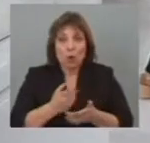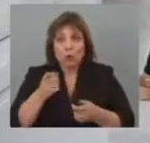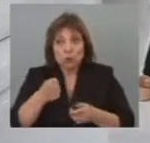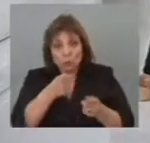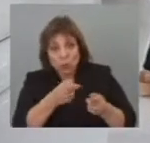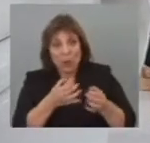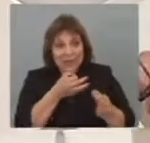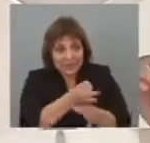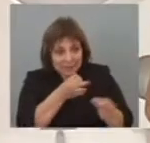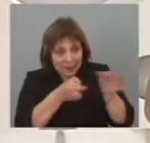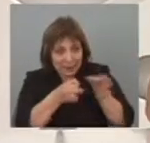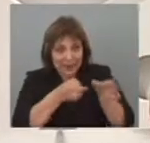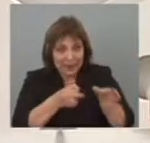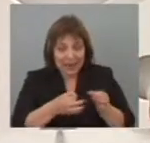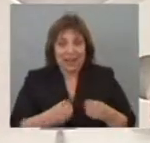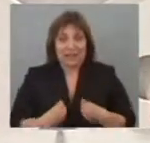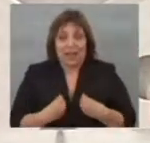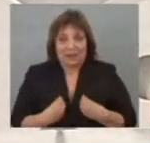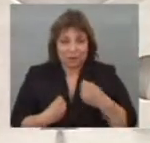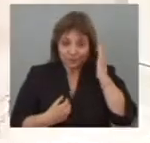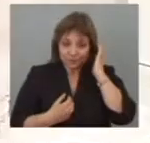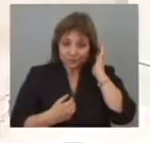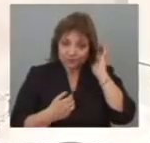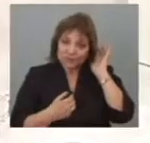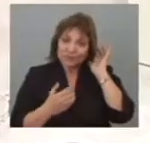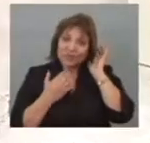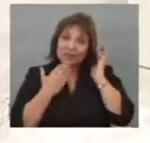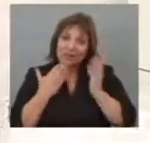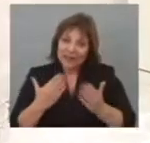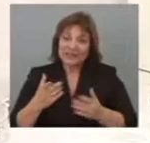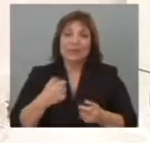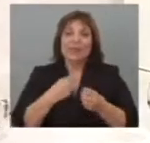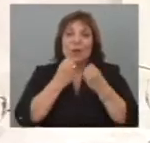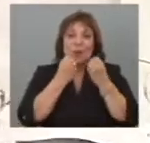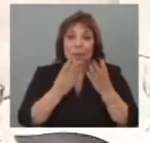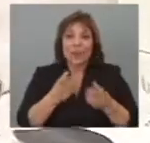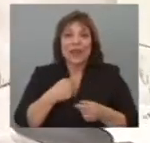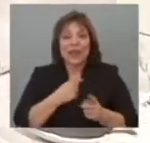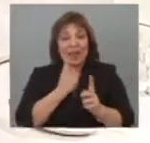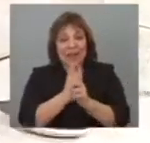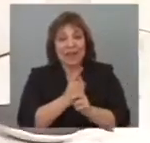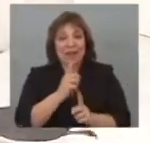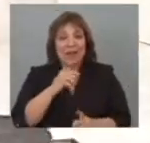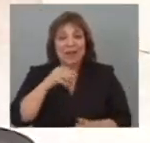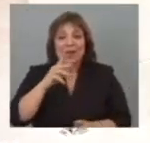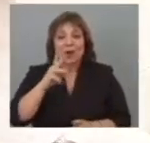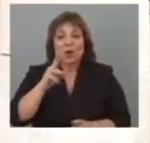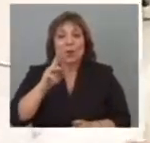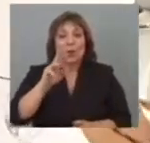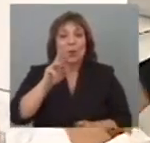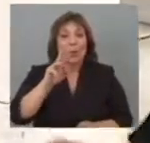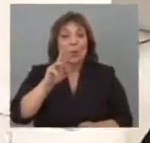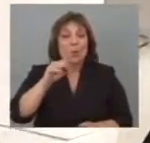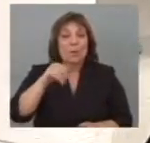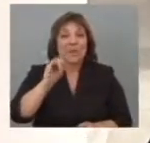Bien, gracias Andrea por tu trabajo. Y ya me voy a alguien para recibir junto a Ana María Mizrahi, a Beatriz Ramírez de